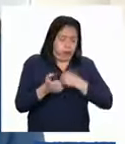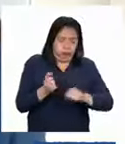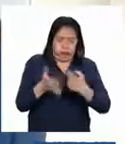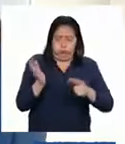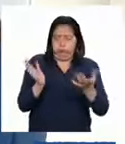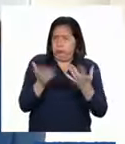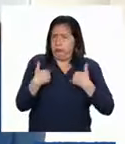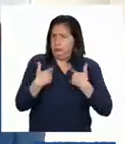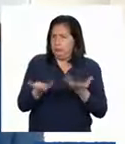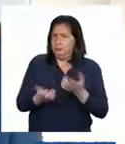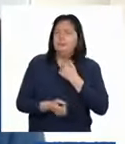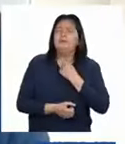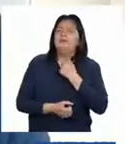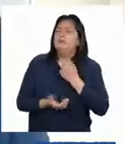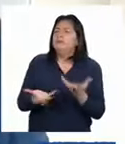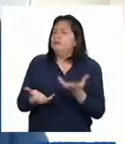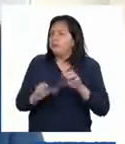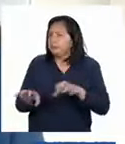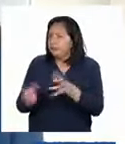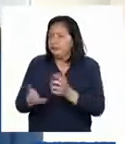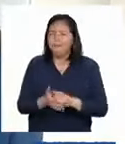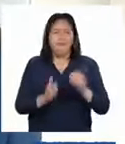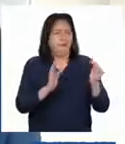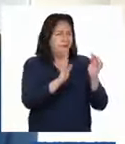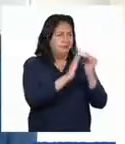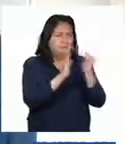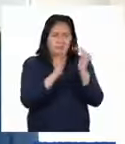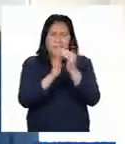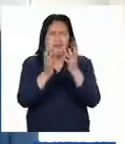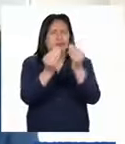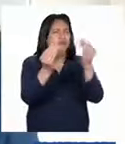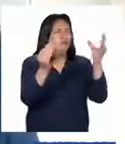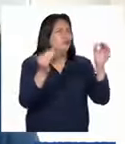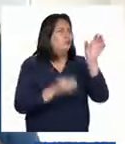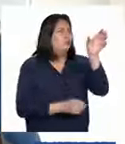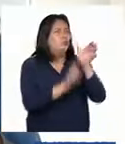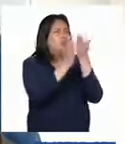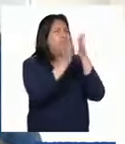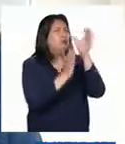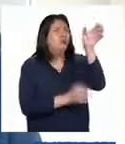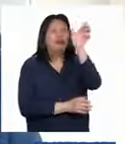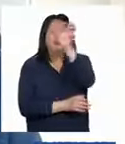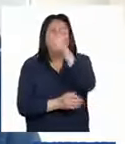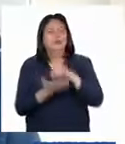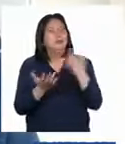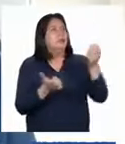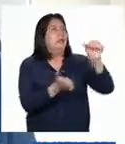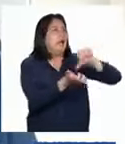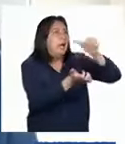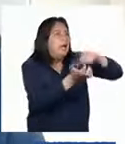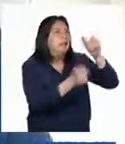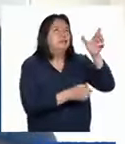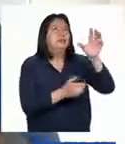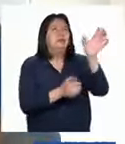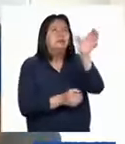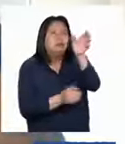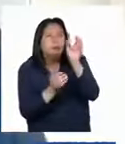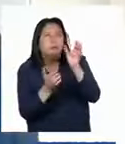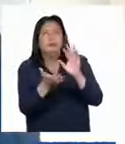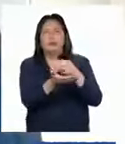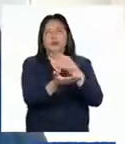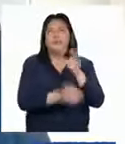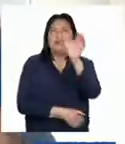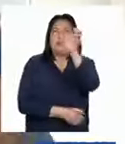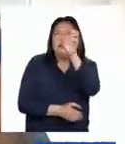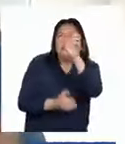encontráramos lo que nos gustaba. Así que la casa estaba llena de libros. Había libros de arte, de música,